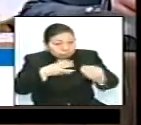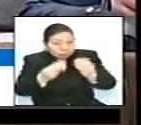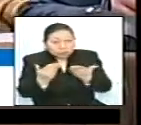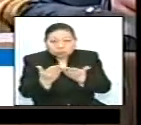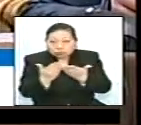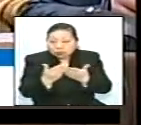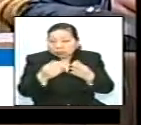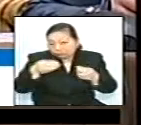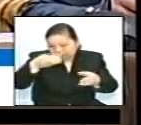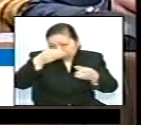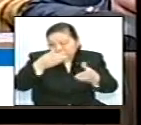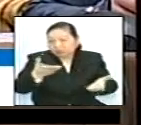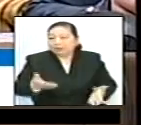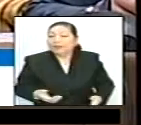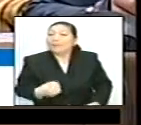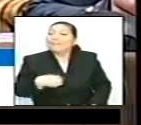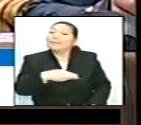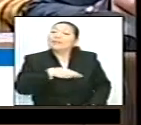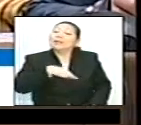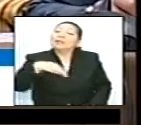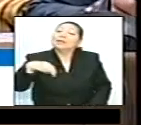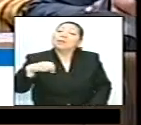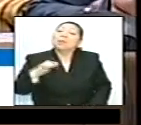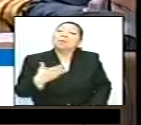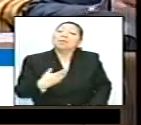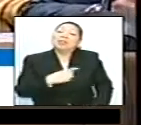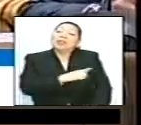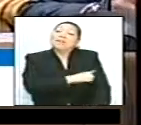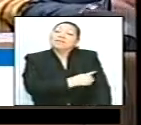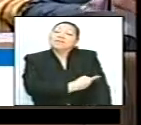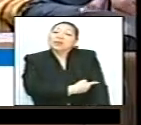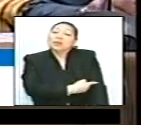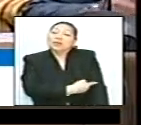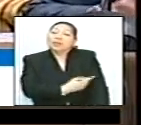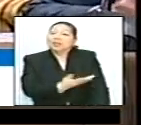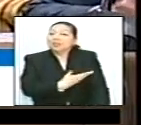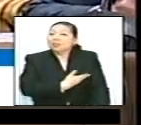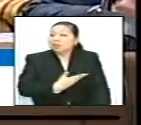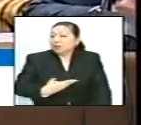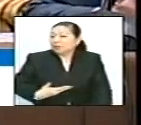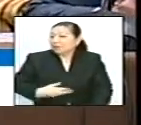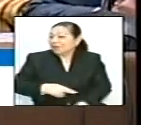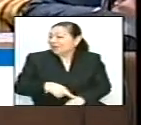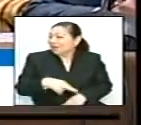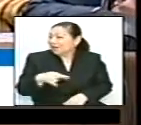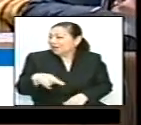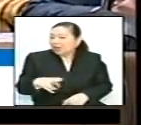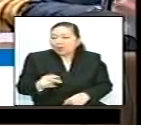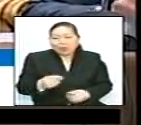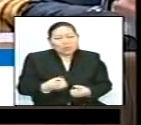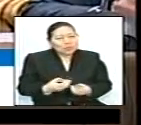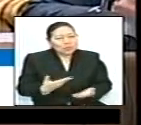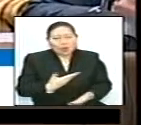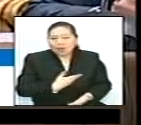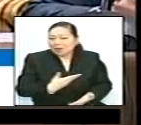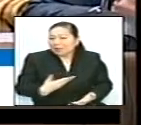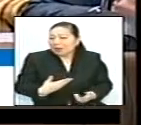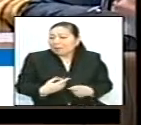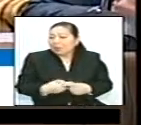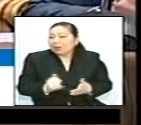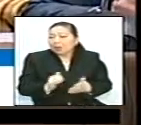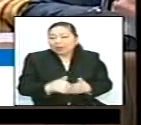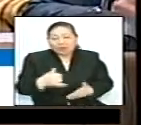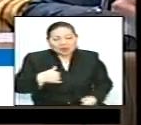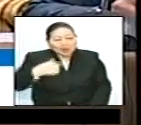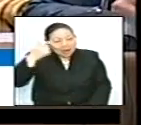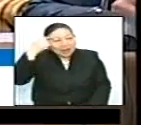desde el Ministerio de Economía poder fortalecer a esos gobiernos regionales. No son muchos gobiernos regionales, por lo tanto creo